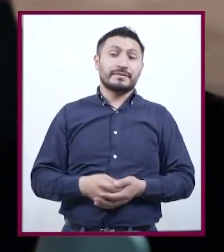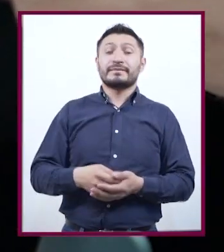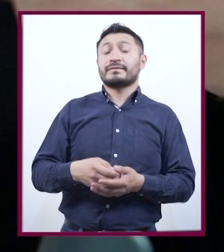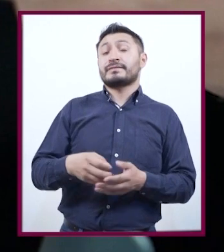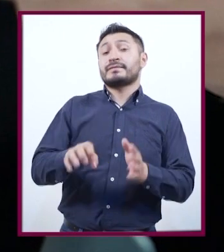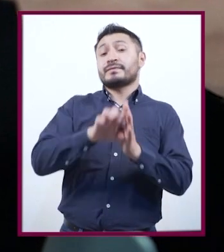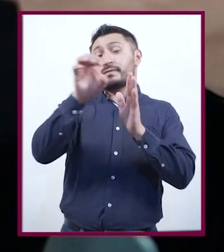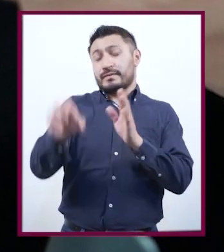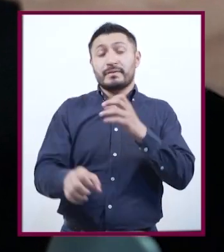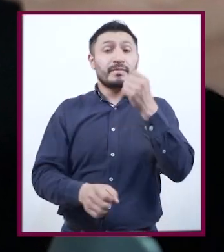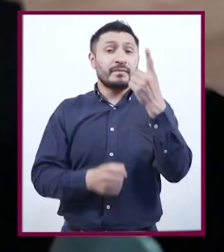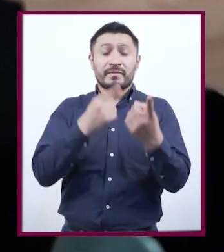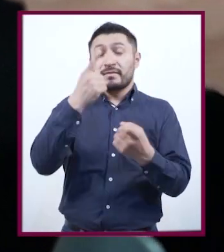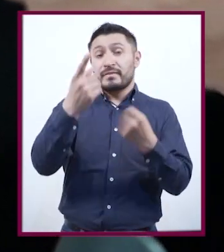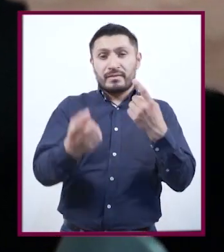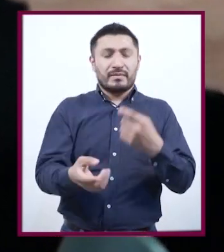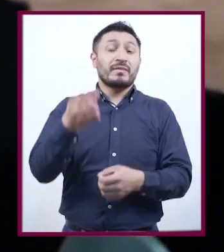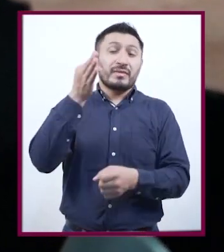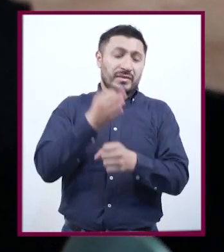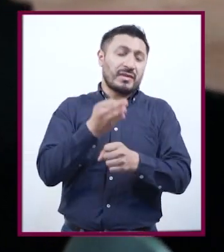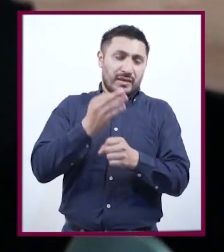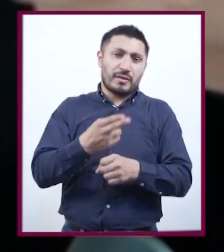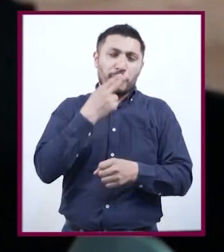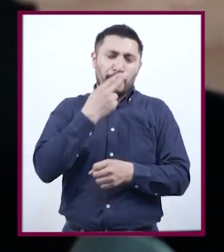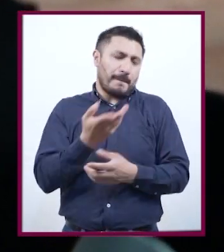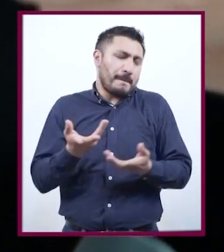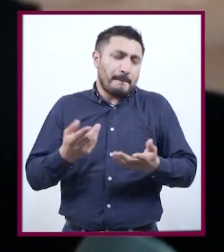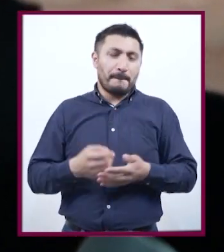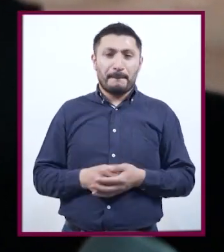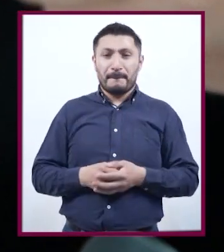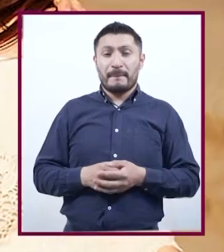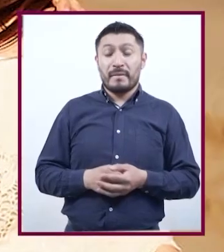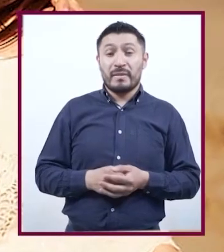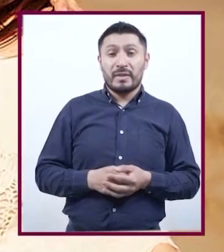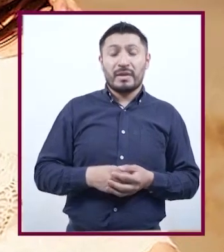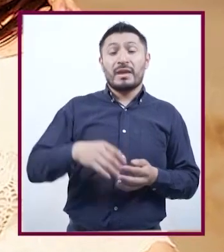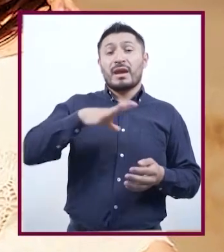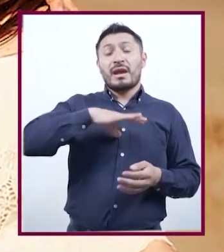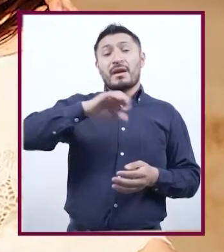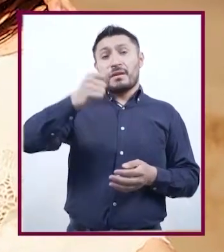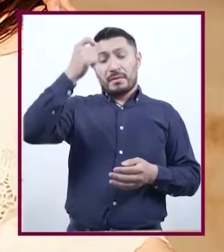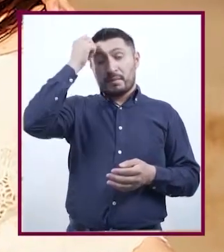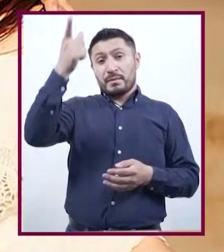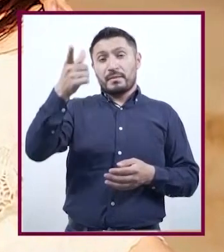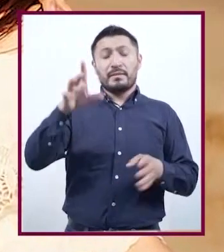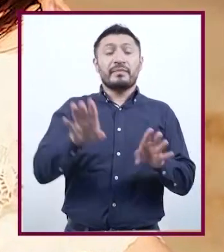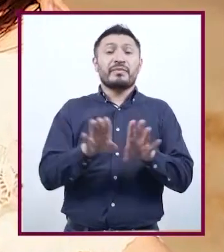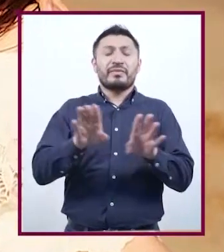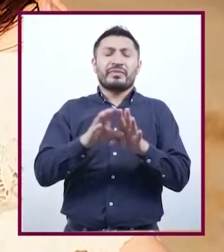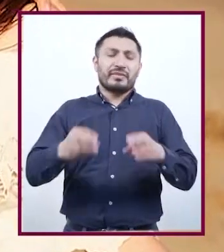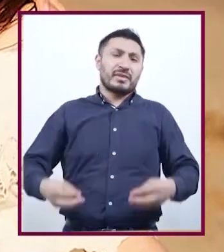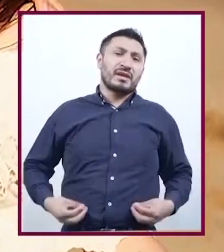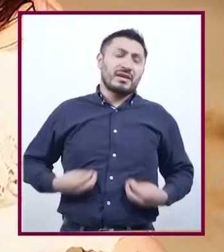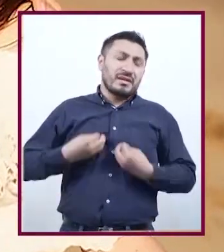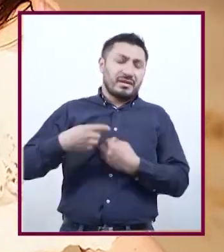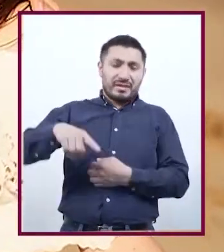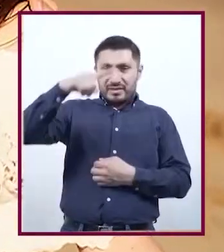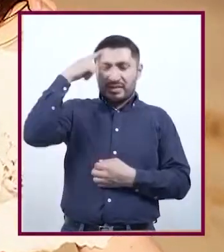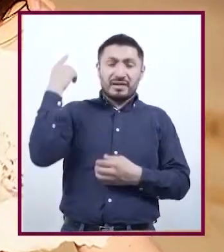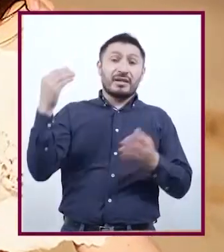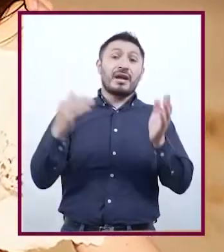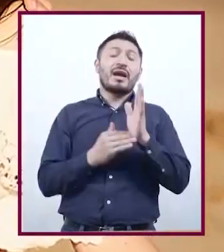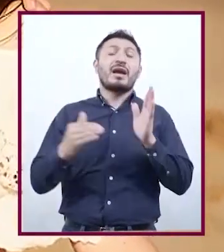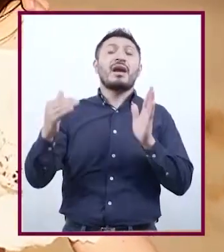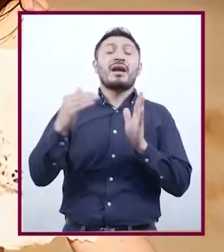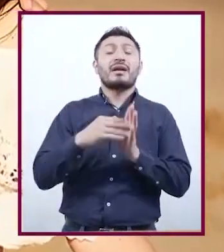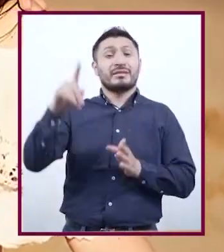Estos aparatos son solo algunos de los que ahora utilizamos de forma cotidiana. Hay otro invento que nos ha hecho la vida más fácil a